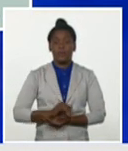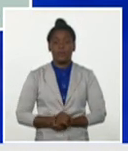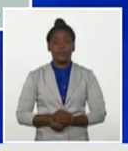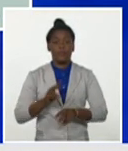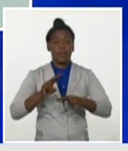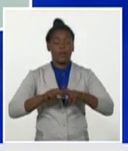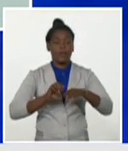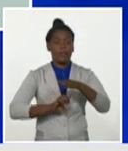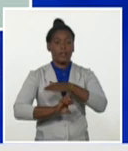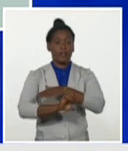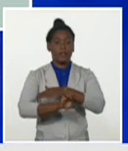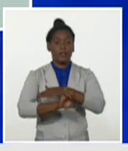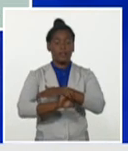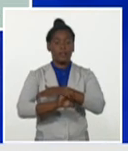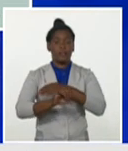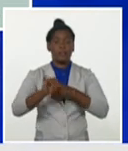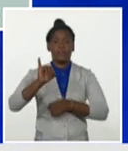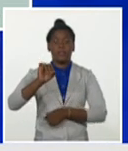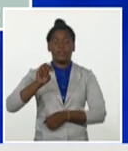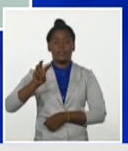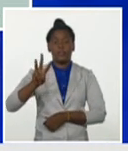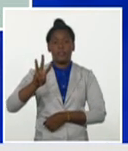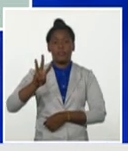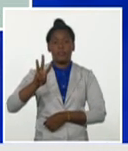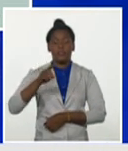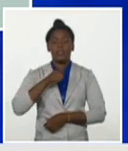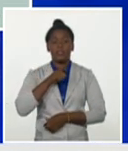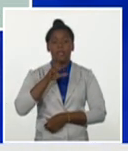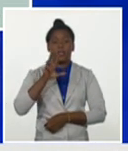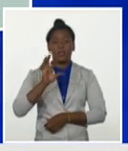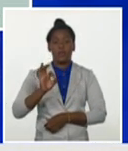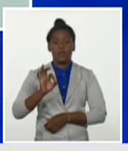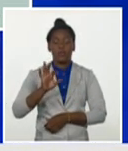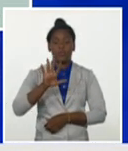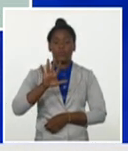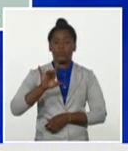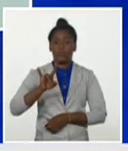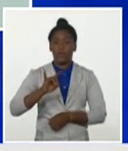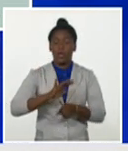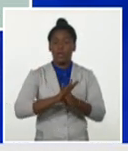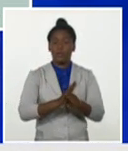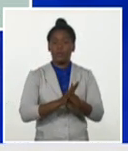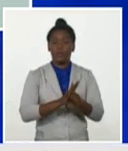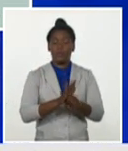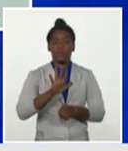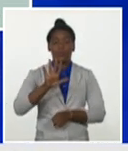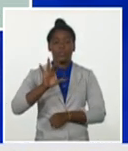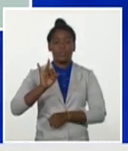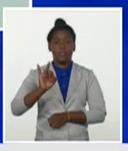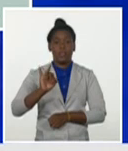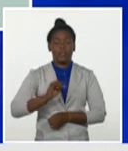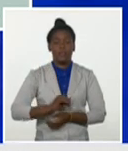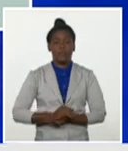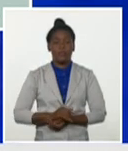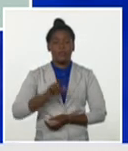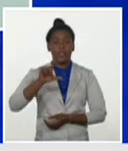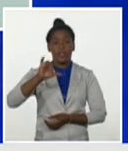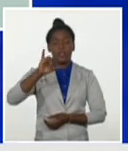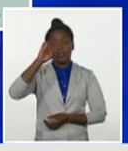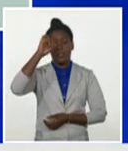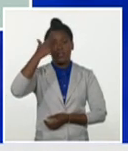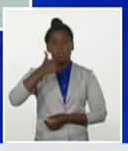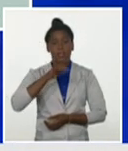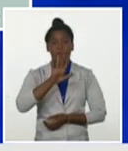Este, 63. Cerro, 59. Arroyo Naranjo, 57. La Lisa,